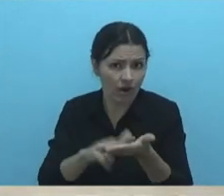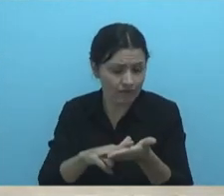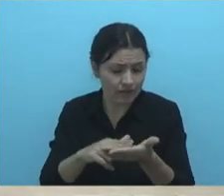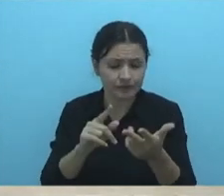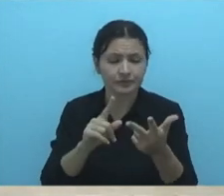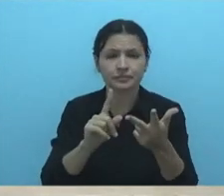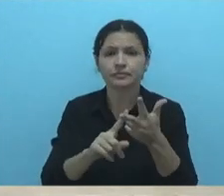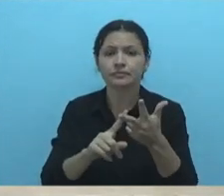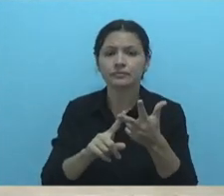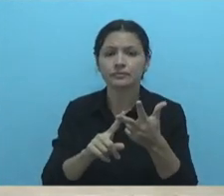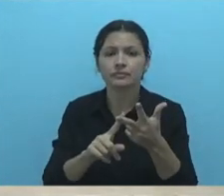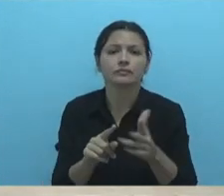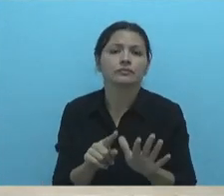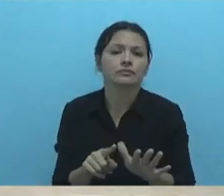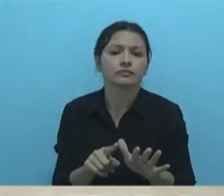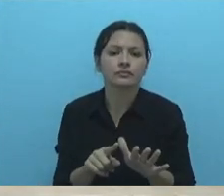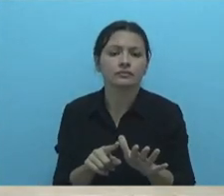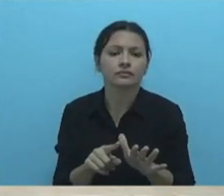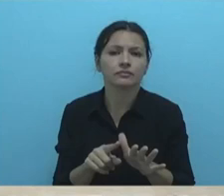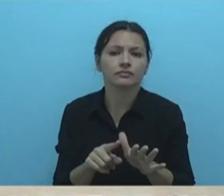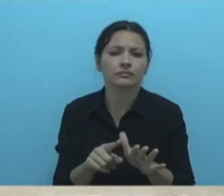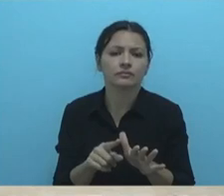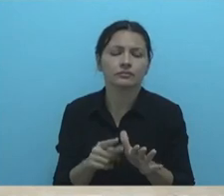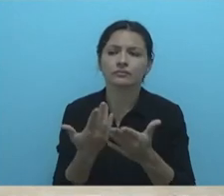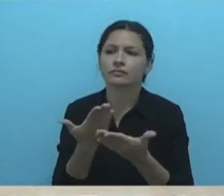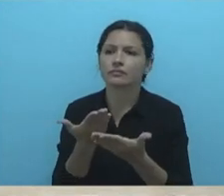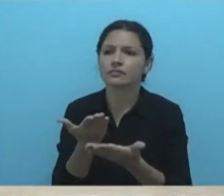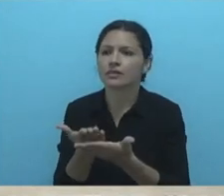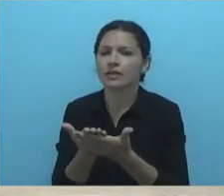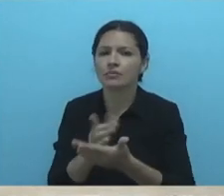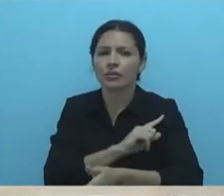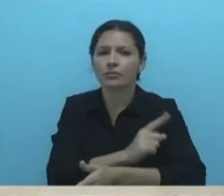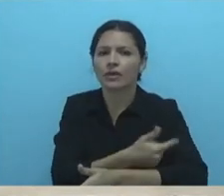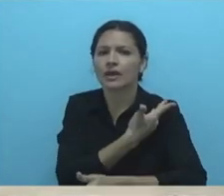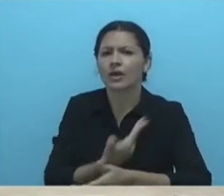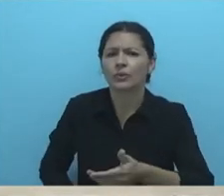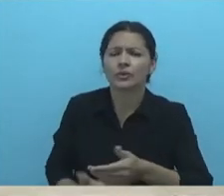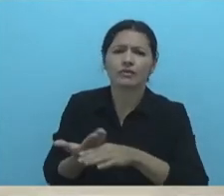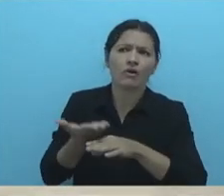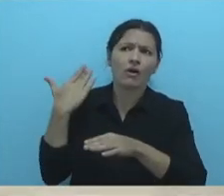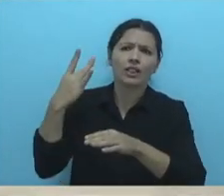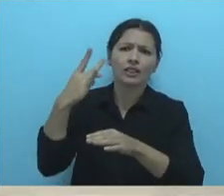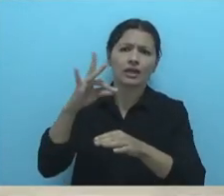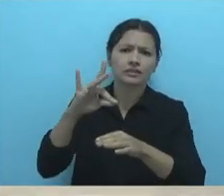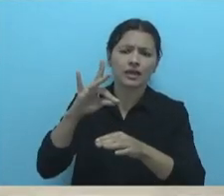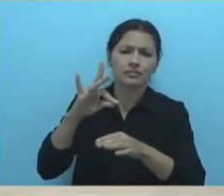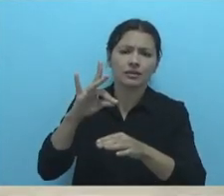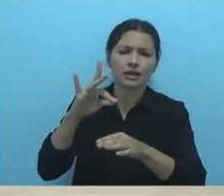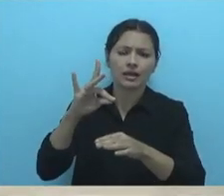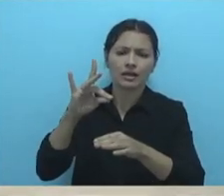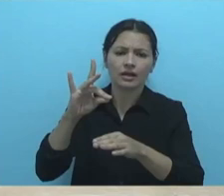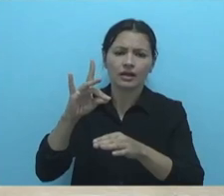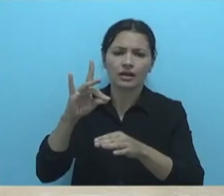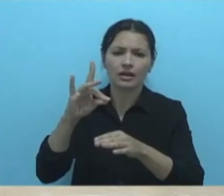y después estuvimos que pedirle al Ejecutivo en diciembre tuvimos que